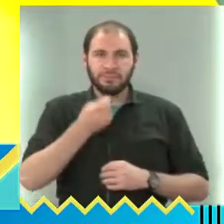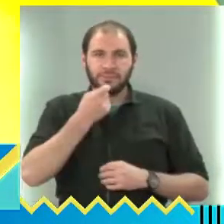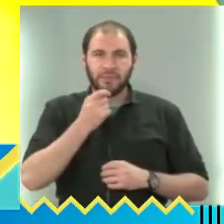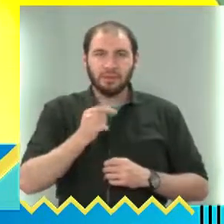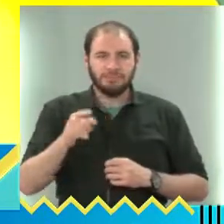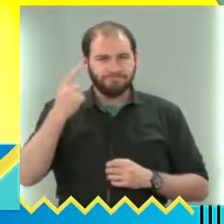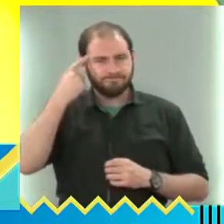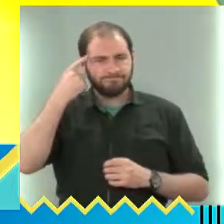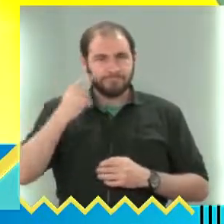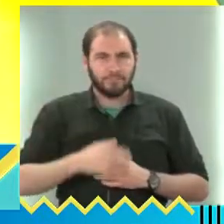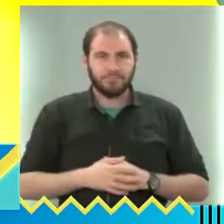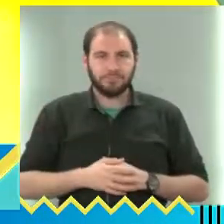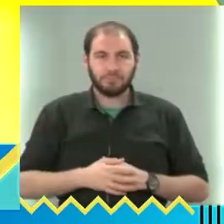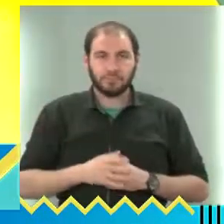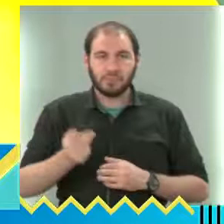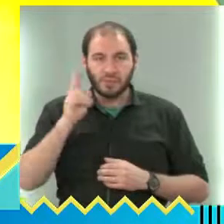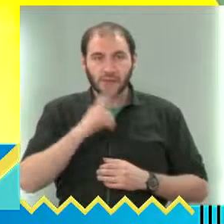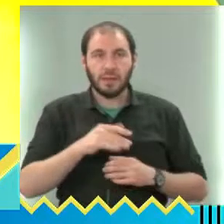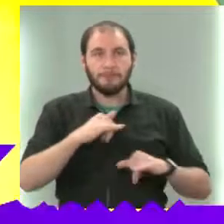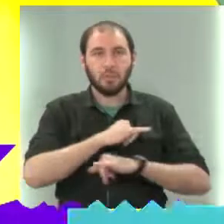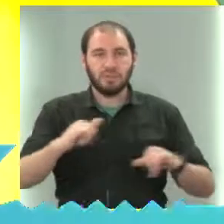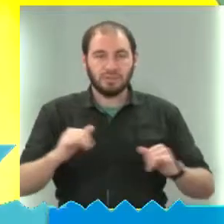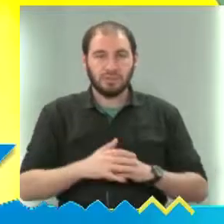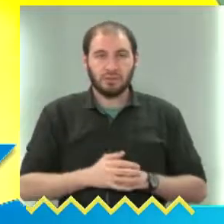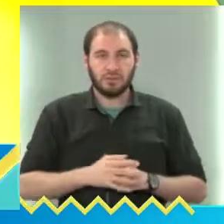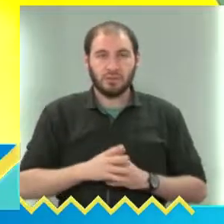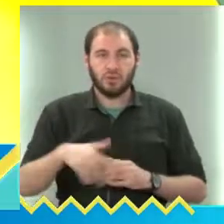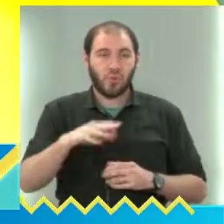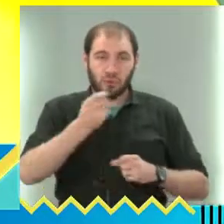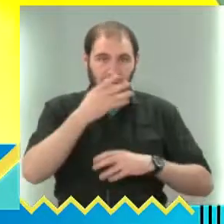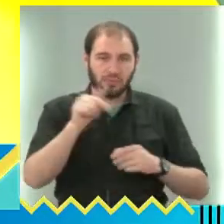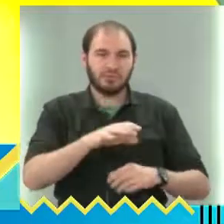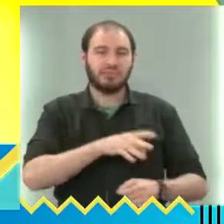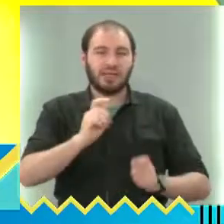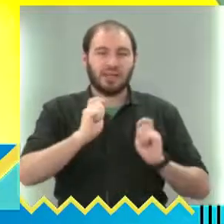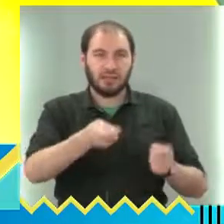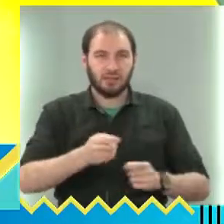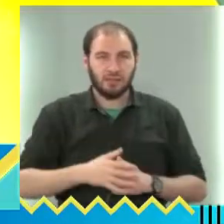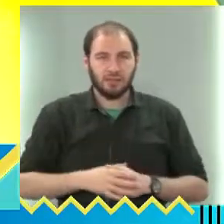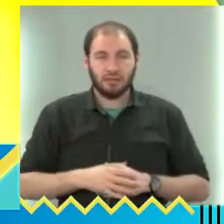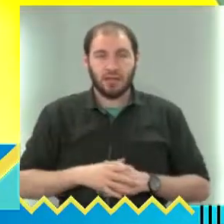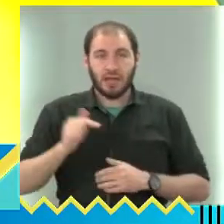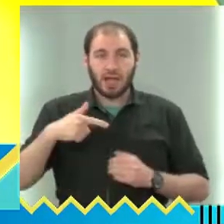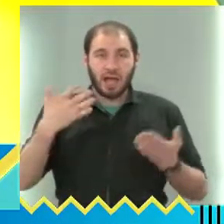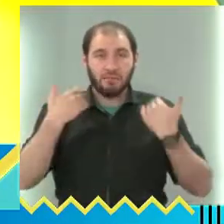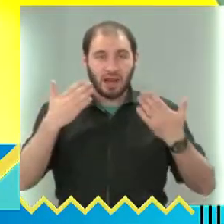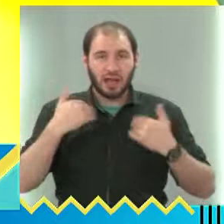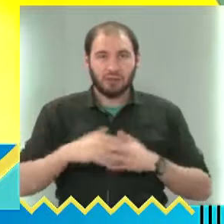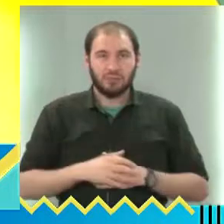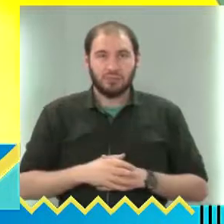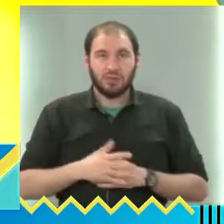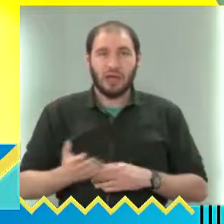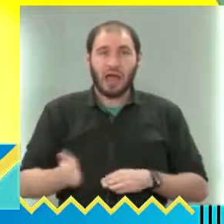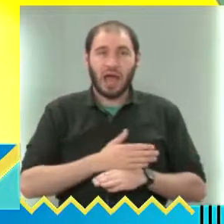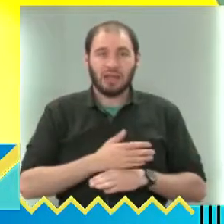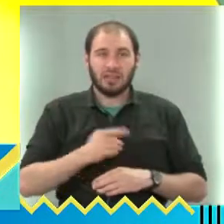ahí pensaba un poco que lo veíamos en la publicidad, que donde estés dona sangre. Acá en el verano lo veíamos, antes